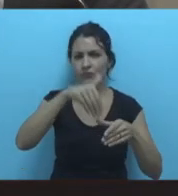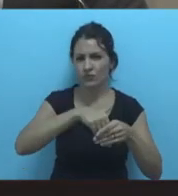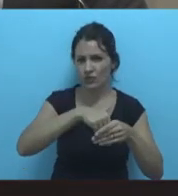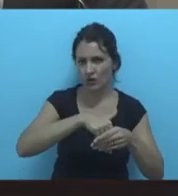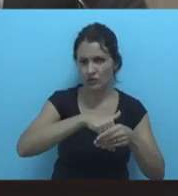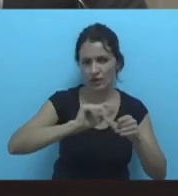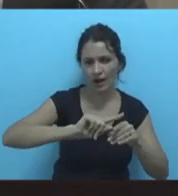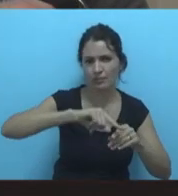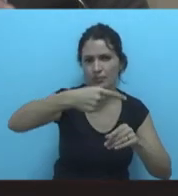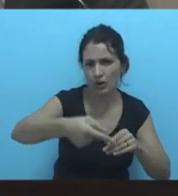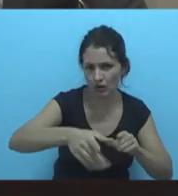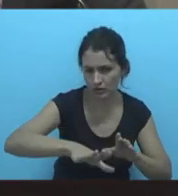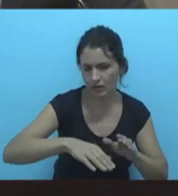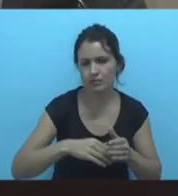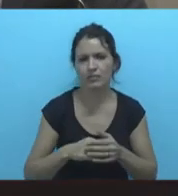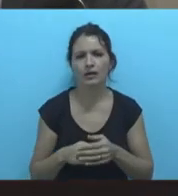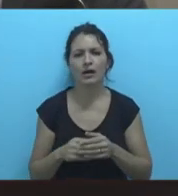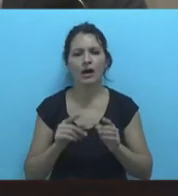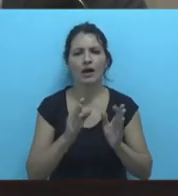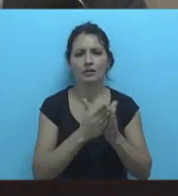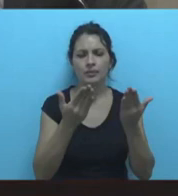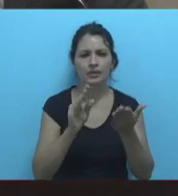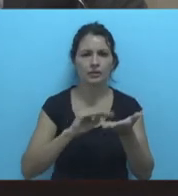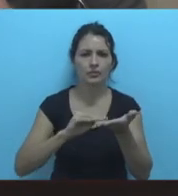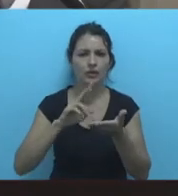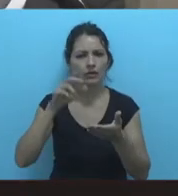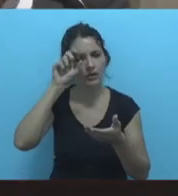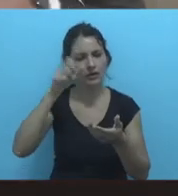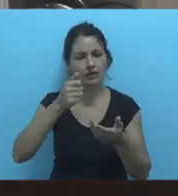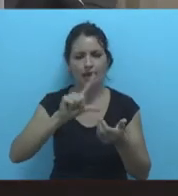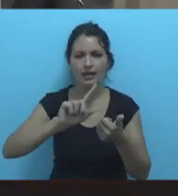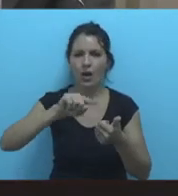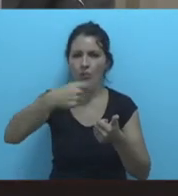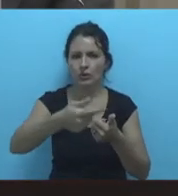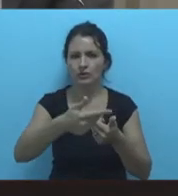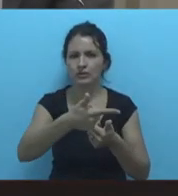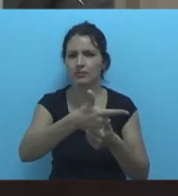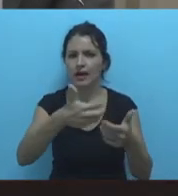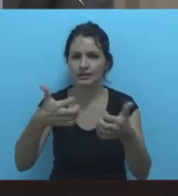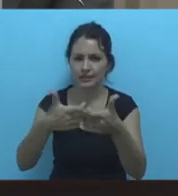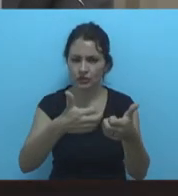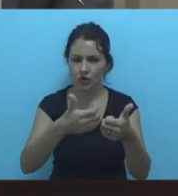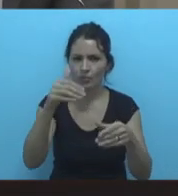expediente 42.248 del diputado Real, preferencia para una sesión. El expediente